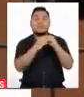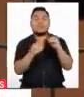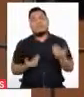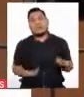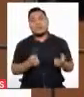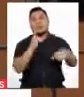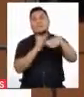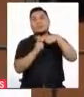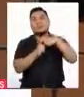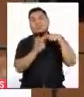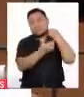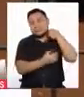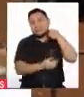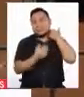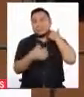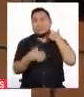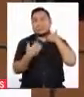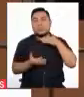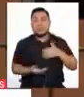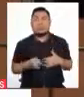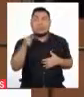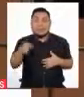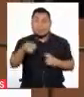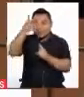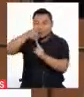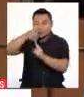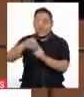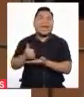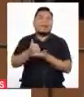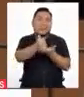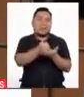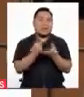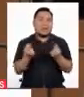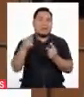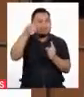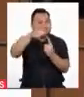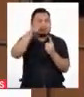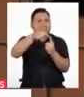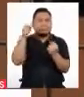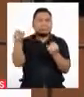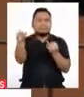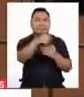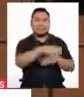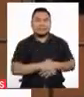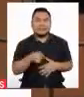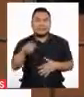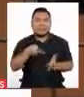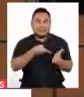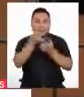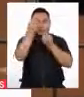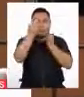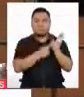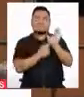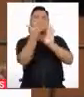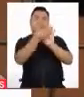han dado positivo. Entonces, eso ayuda precisamente a las pruebas. Pero eso, sincera la información. Muchas